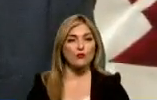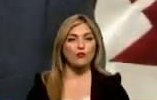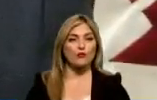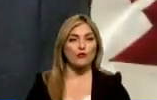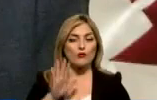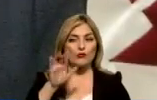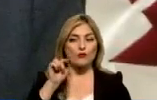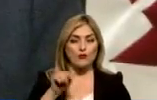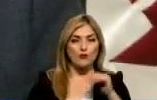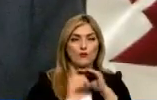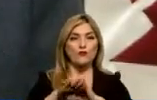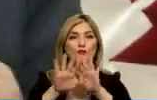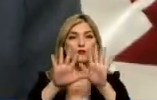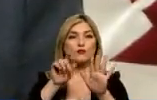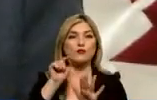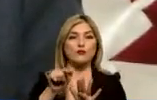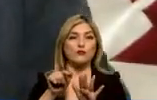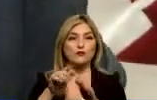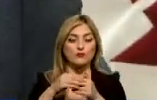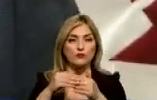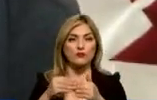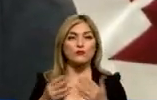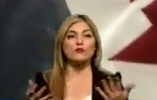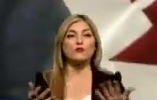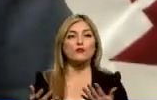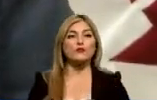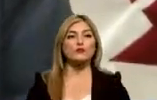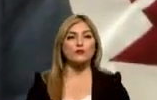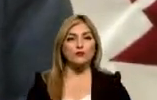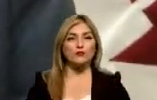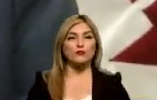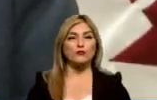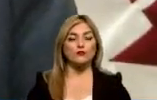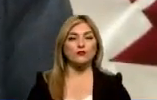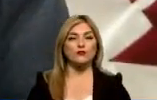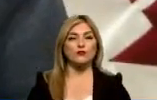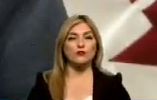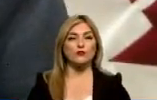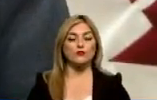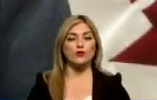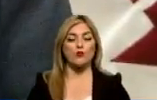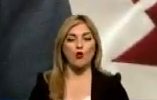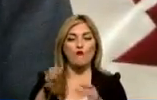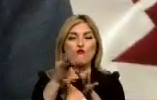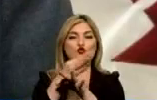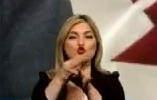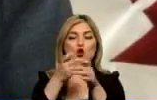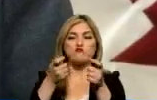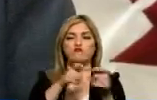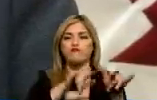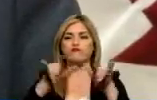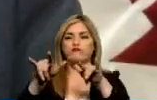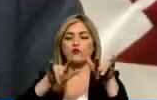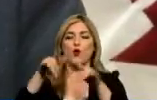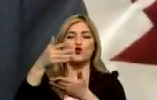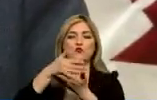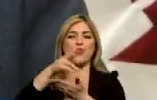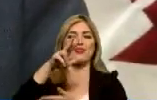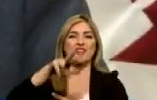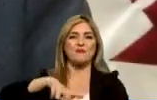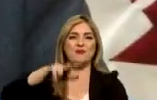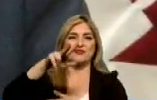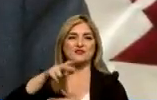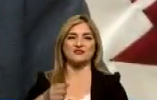entre 5.000 a 10.000 dólares, pero sobre todo inclusive a la suspensión de su permiso de operación por un lapso de 3 meses, y en eso vamos a